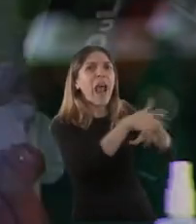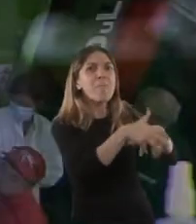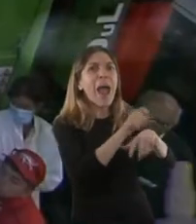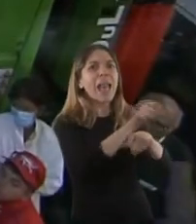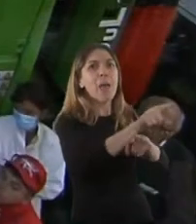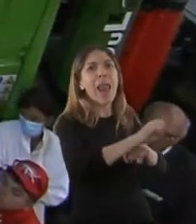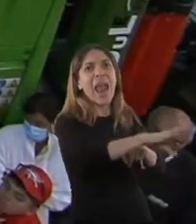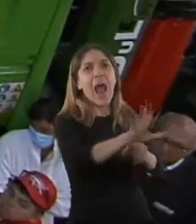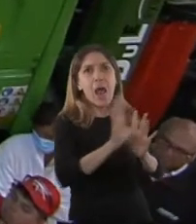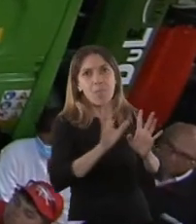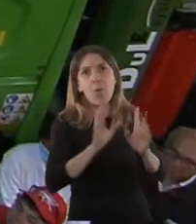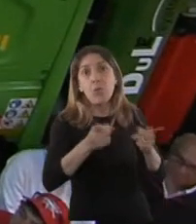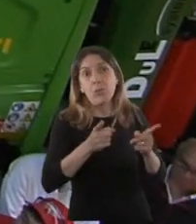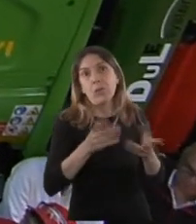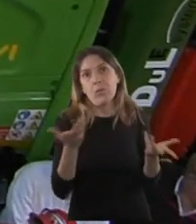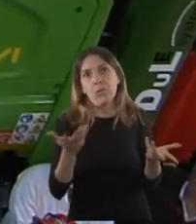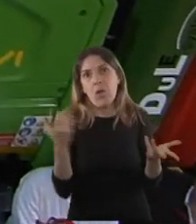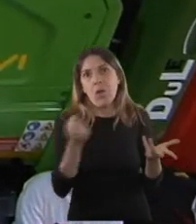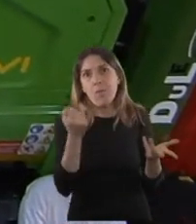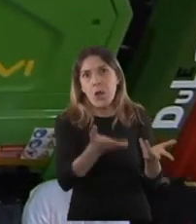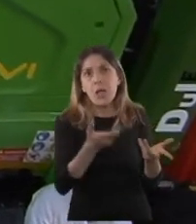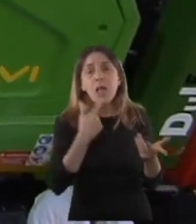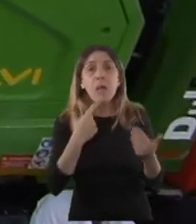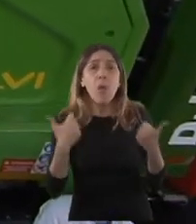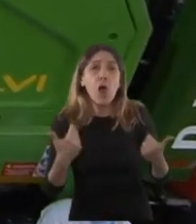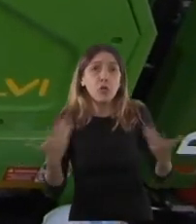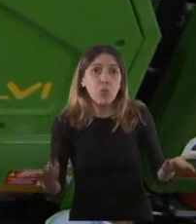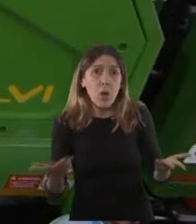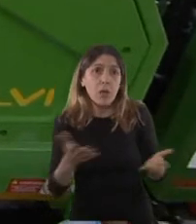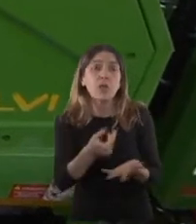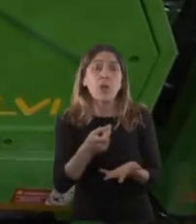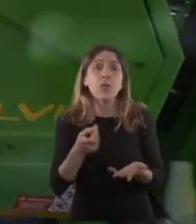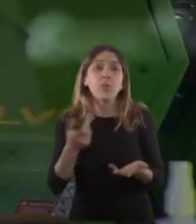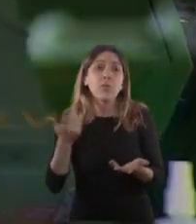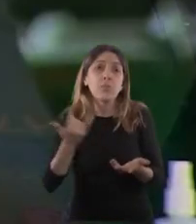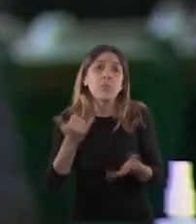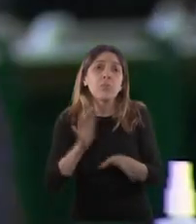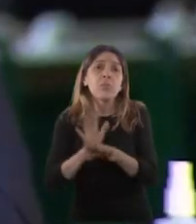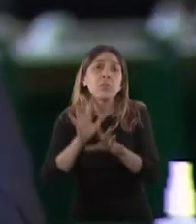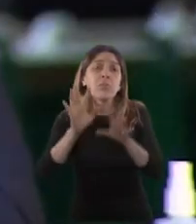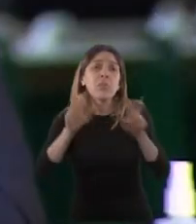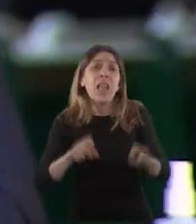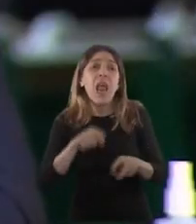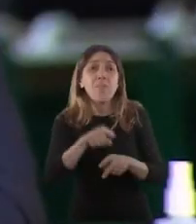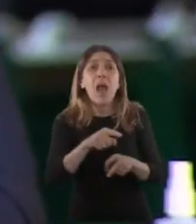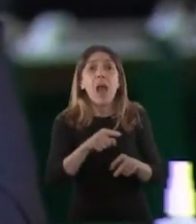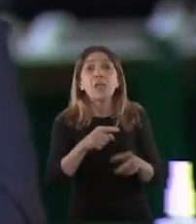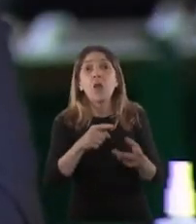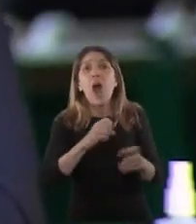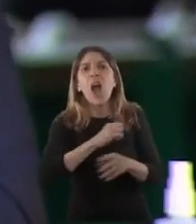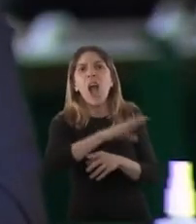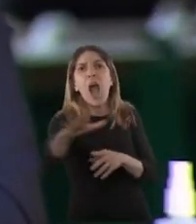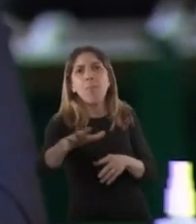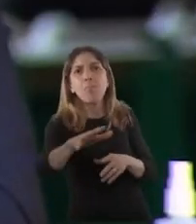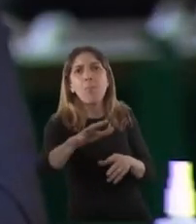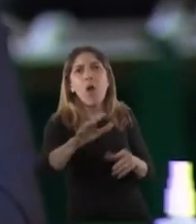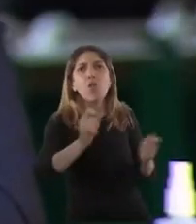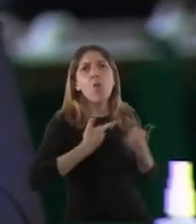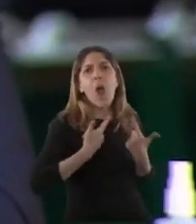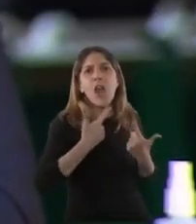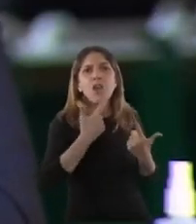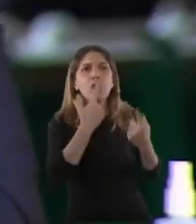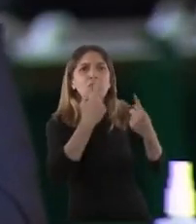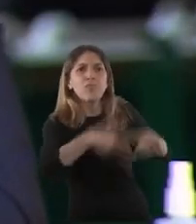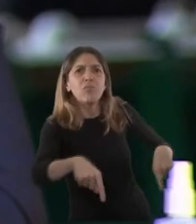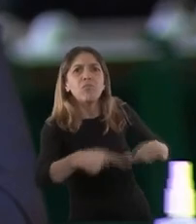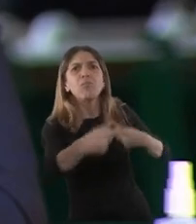hecho este sector. Y por supuesto, se suele decir, bueno, esto es por la demanda del campo, y por supuesto, el campo demanda